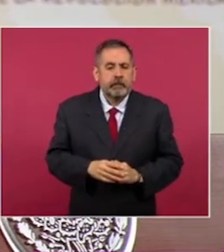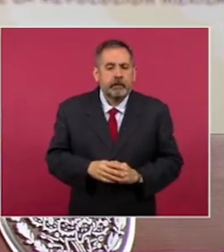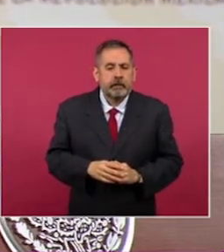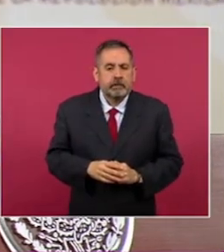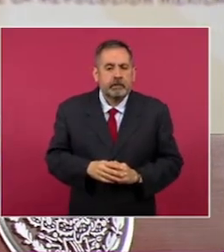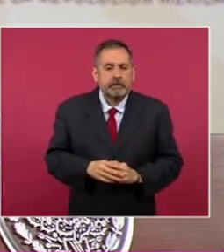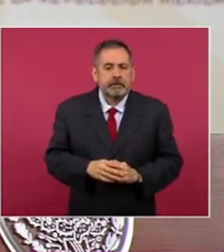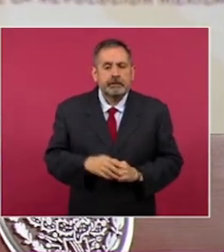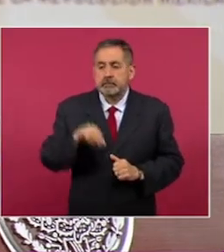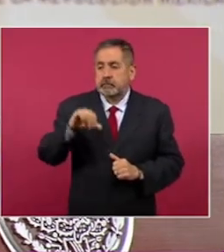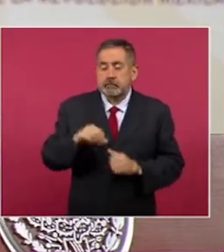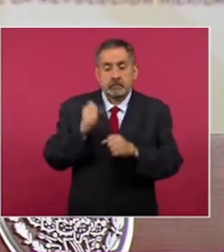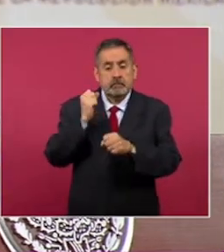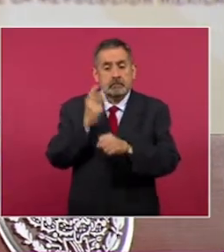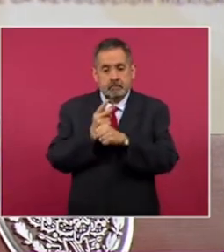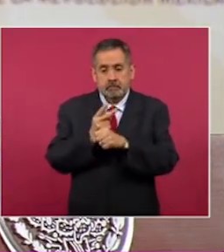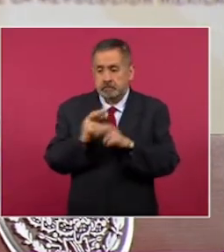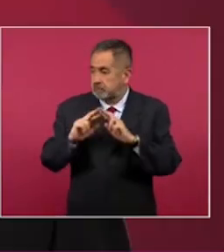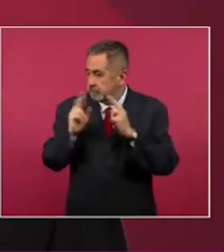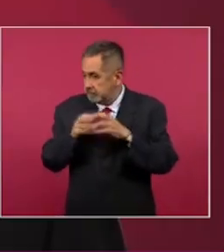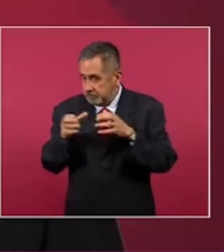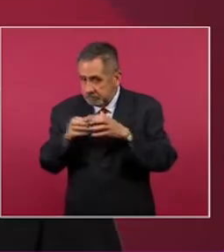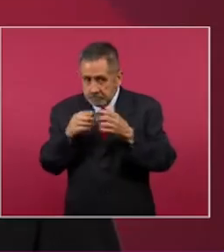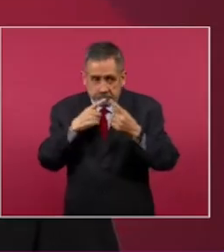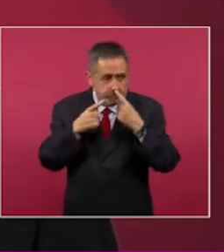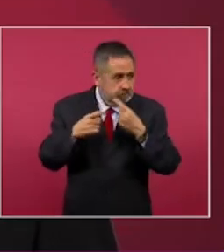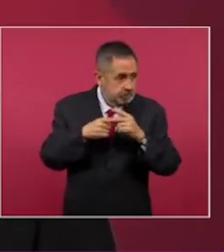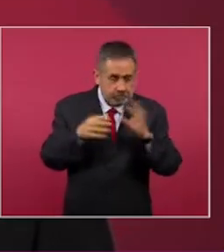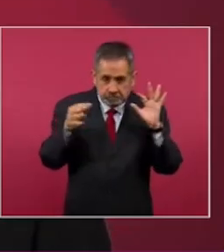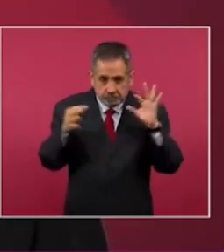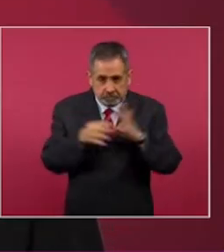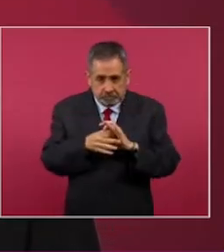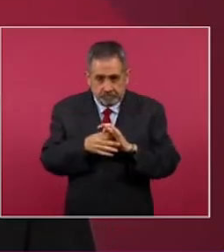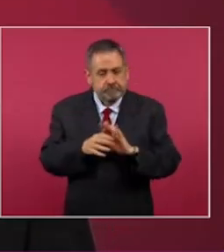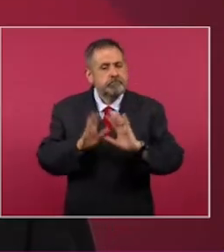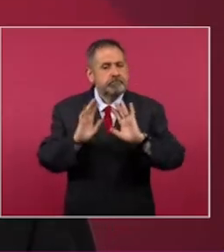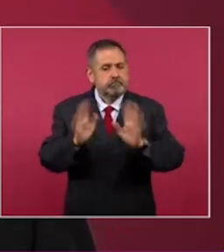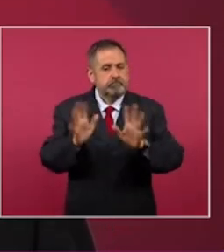Hoy muy temprano se reunieron y hay